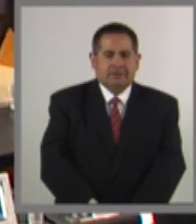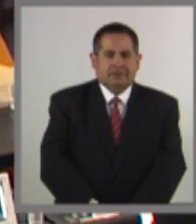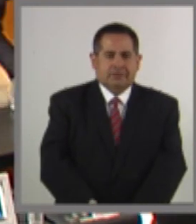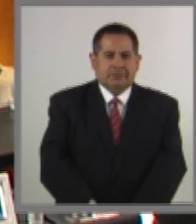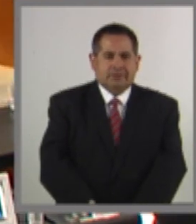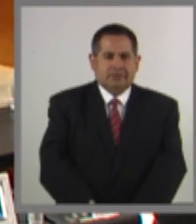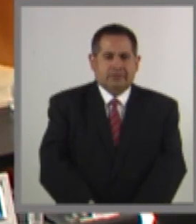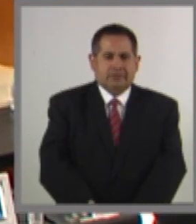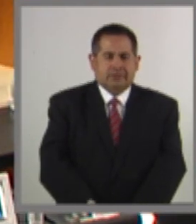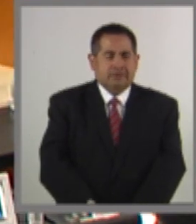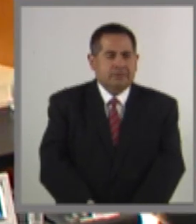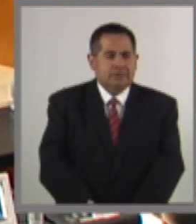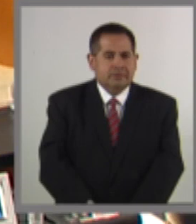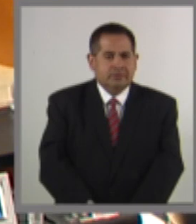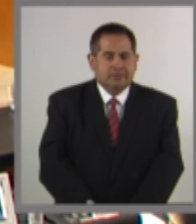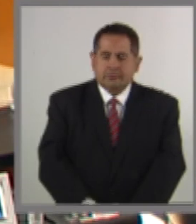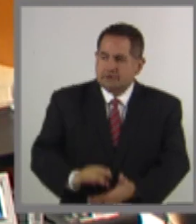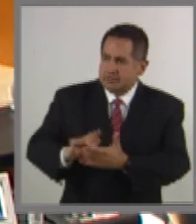Gracias, señor presidente.